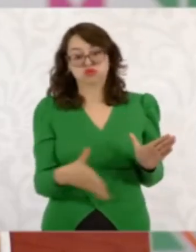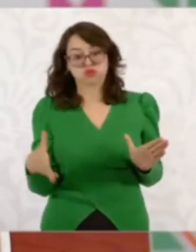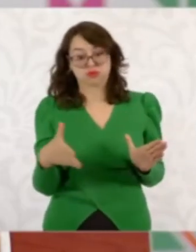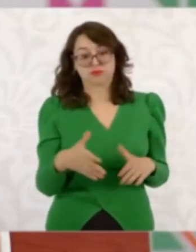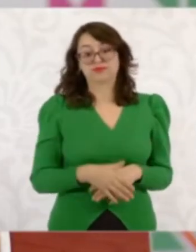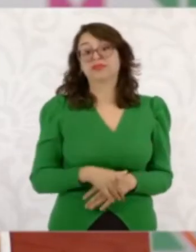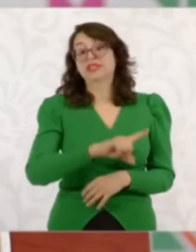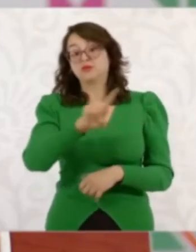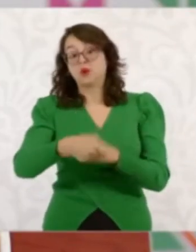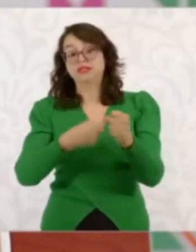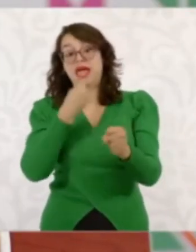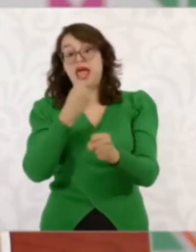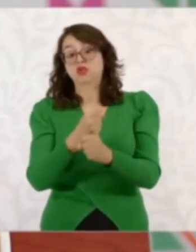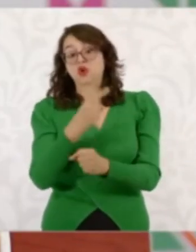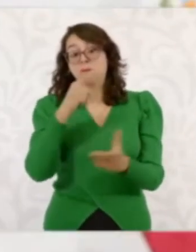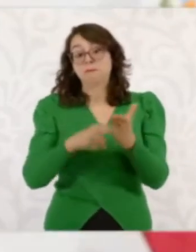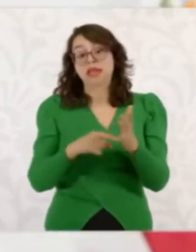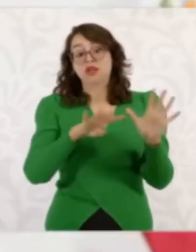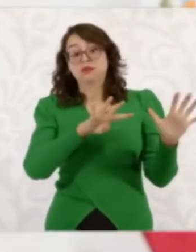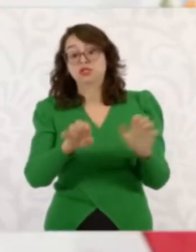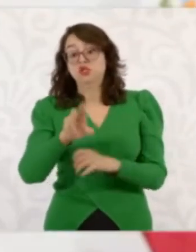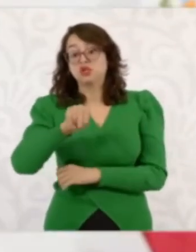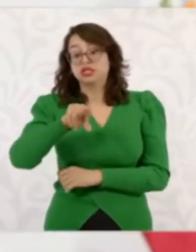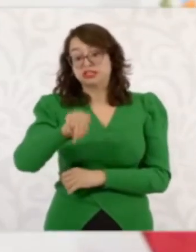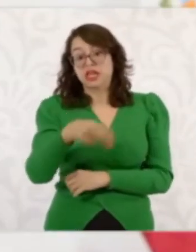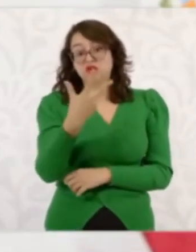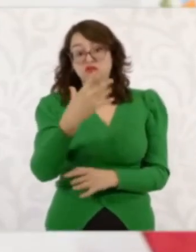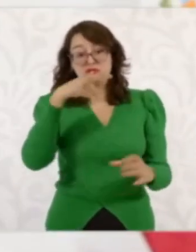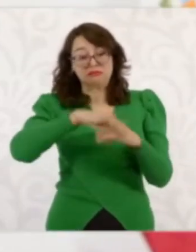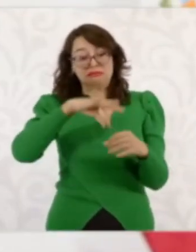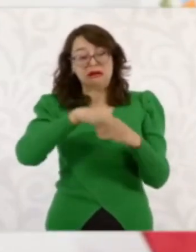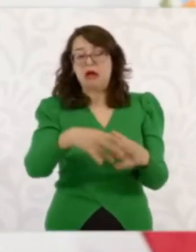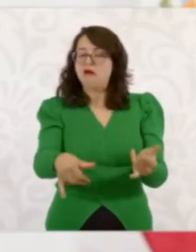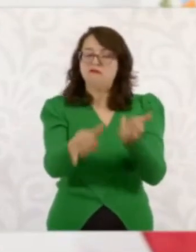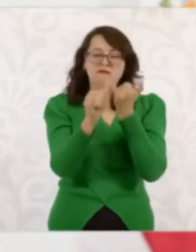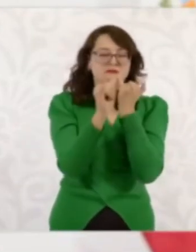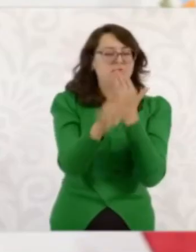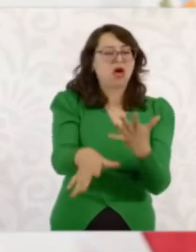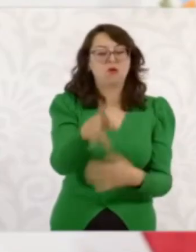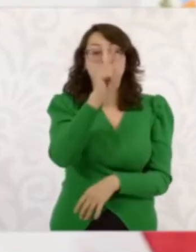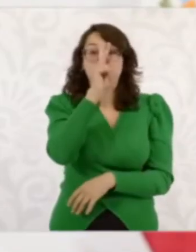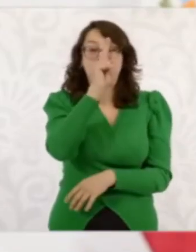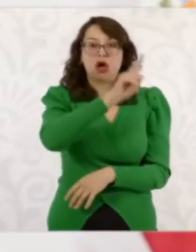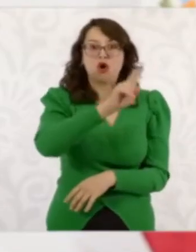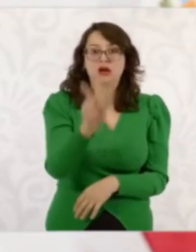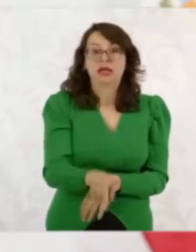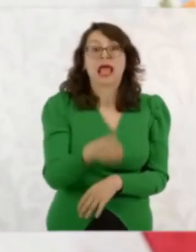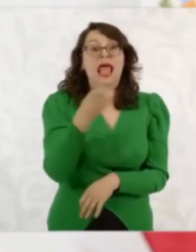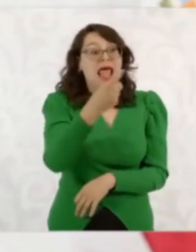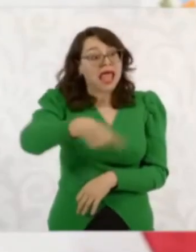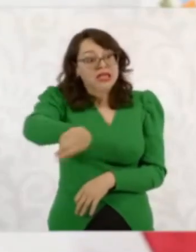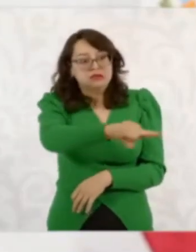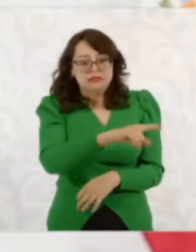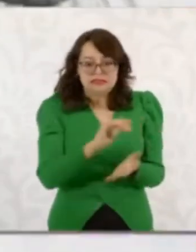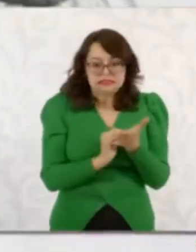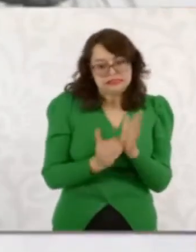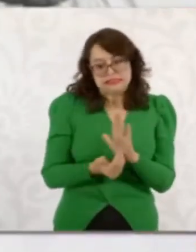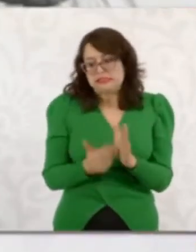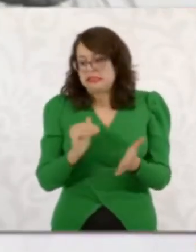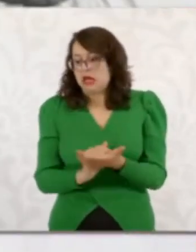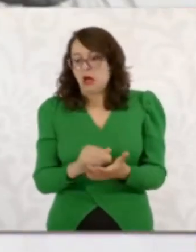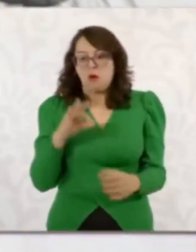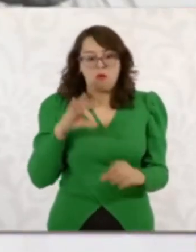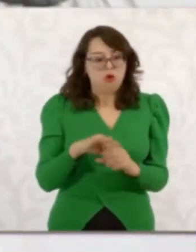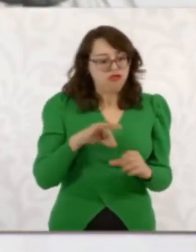boletas para que no hubiera registro o rastro del fraude.